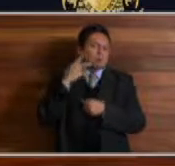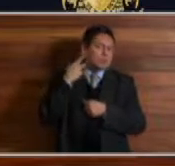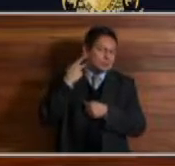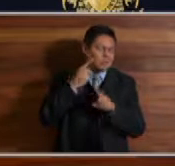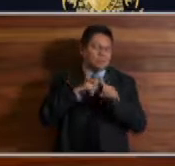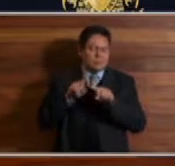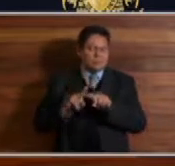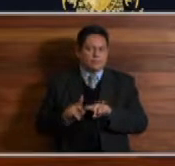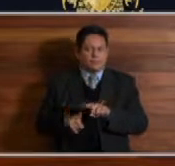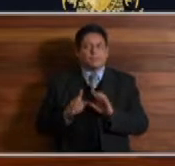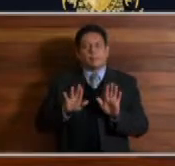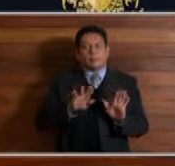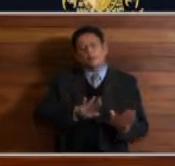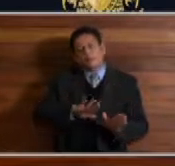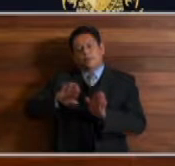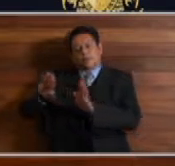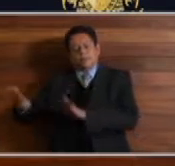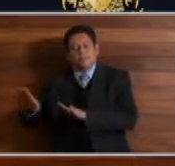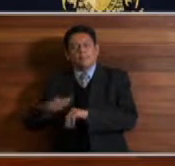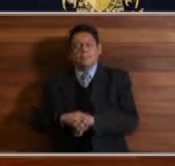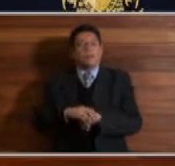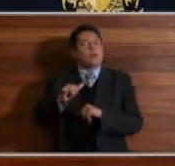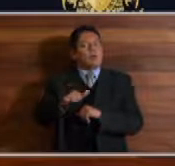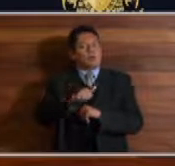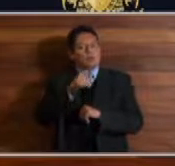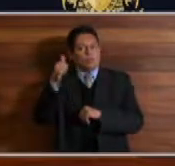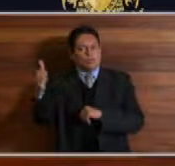experiencia, y este vamos a entrar